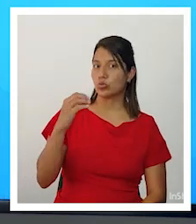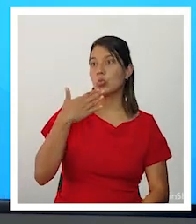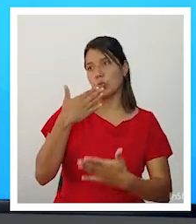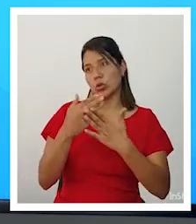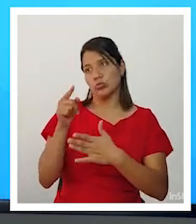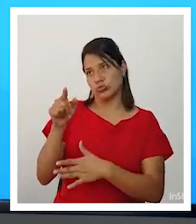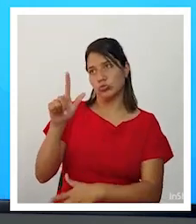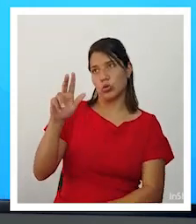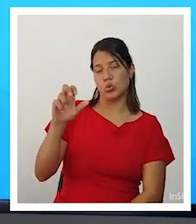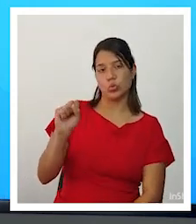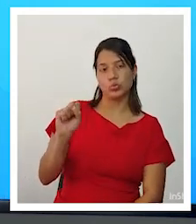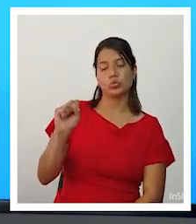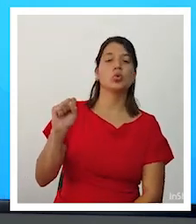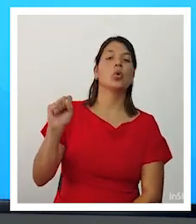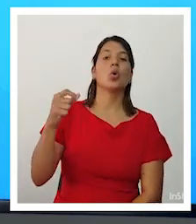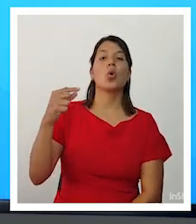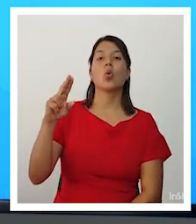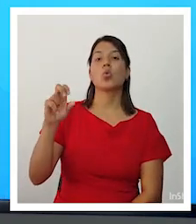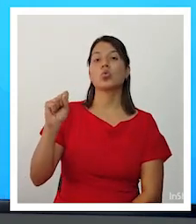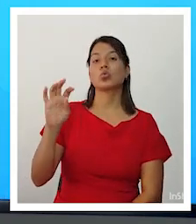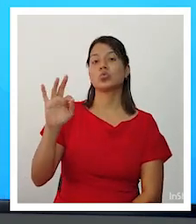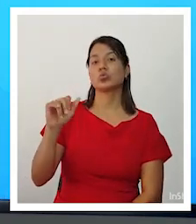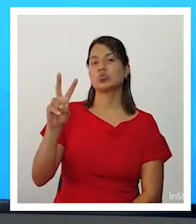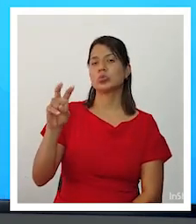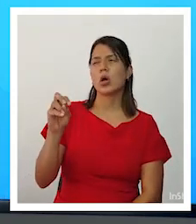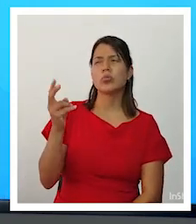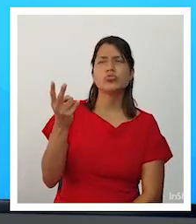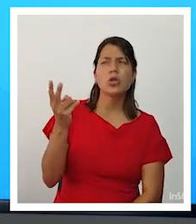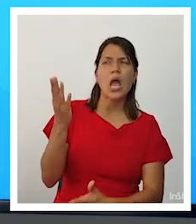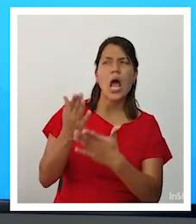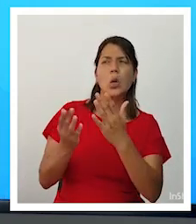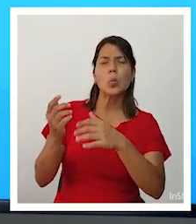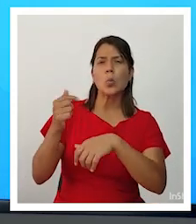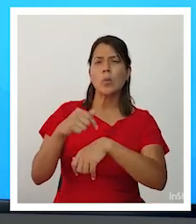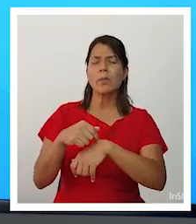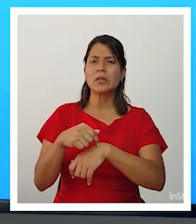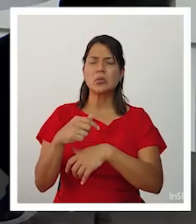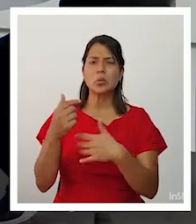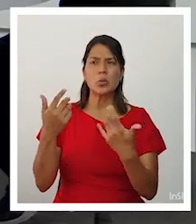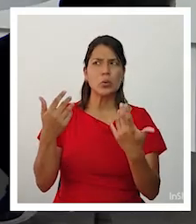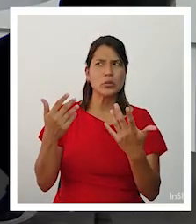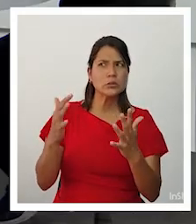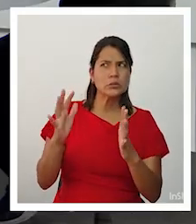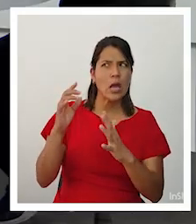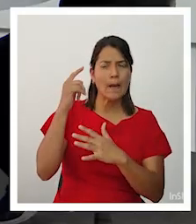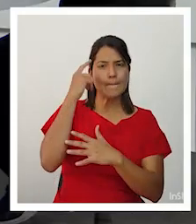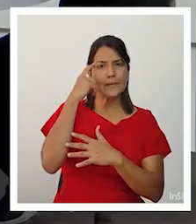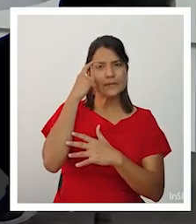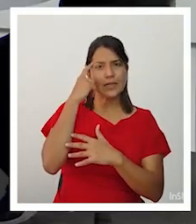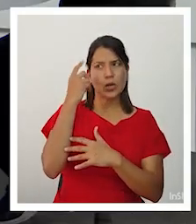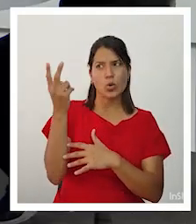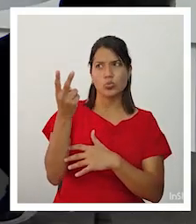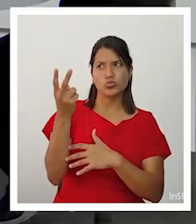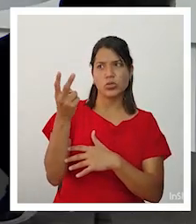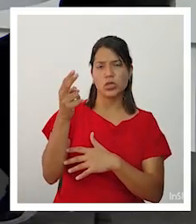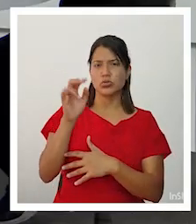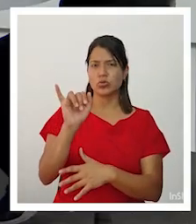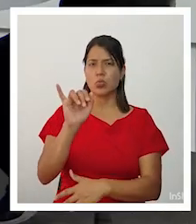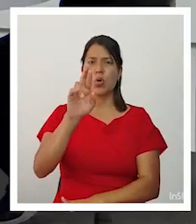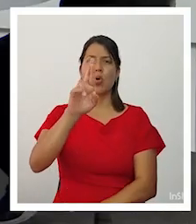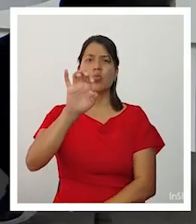Gustavo, ¿alguna vez no se han planteado ustedes ser regidores